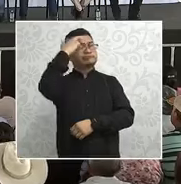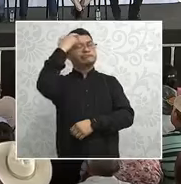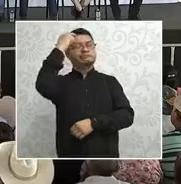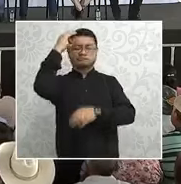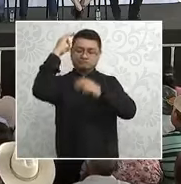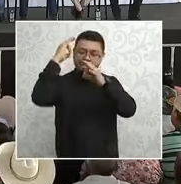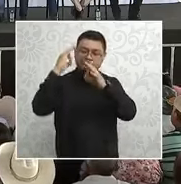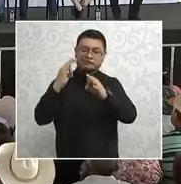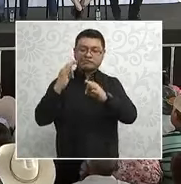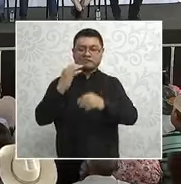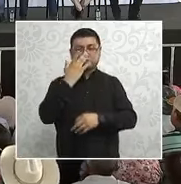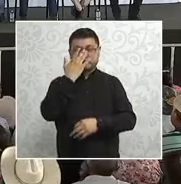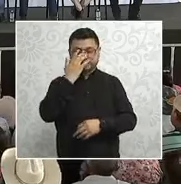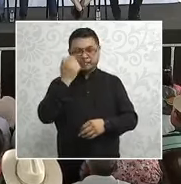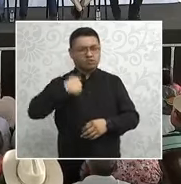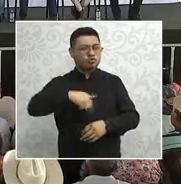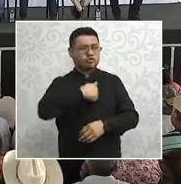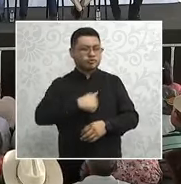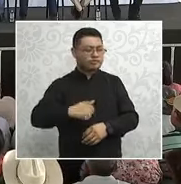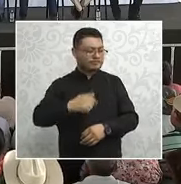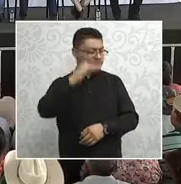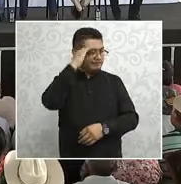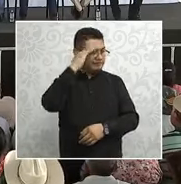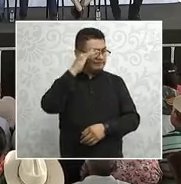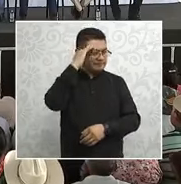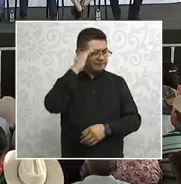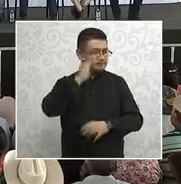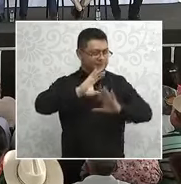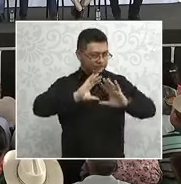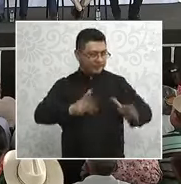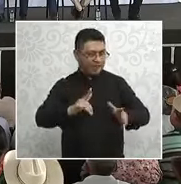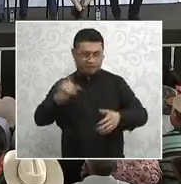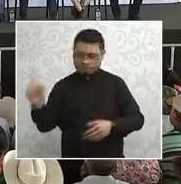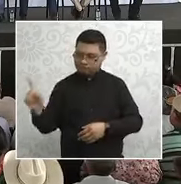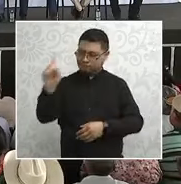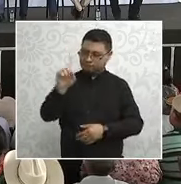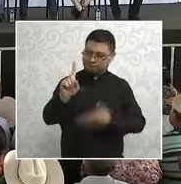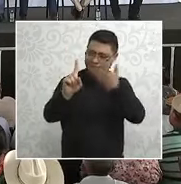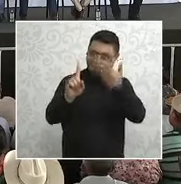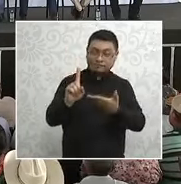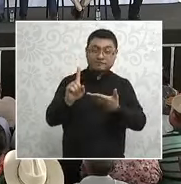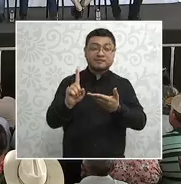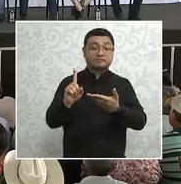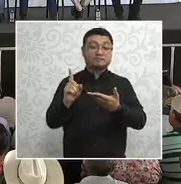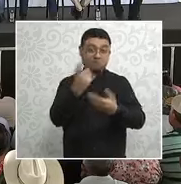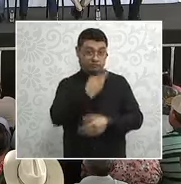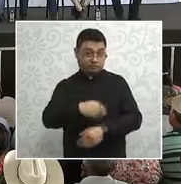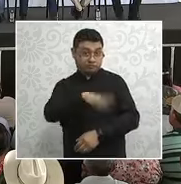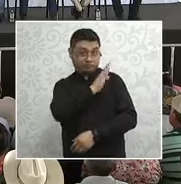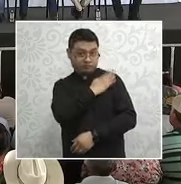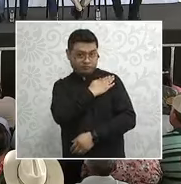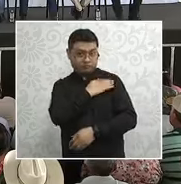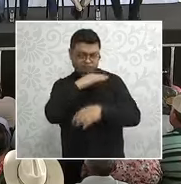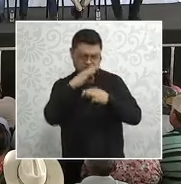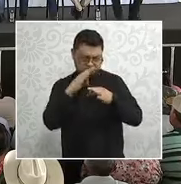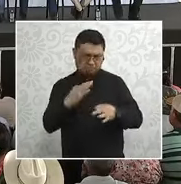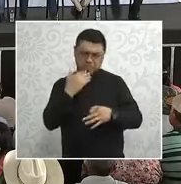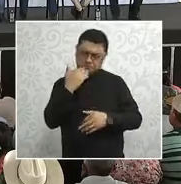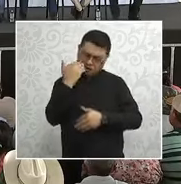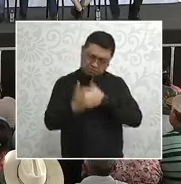confiamos en que algo pasará y algo está pasando ya tendremos una reunión y